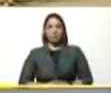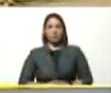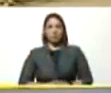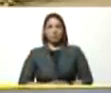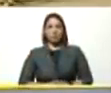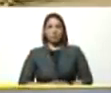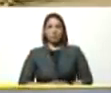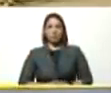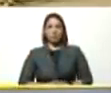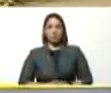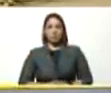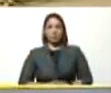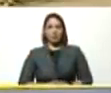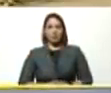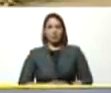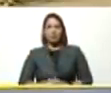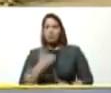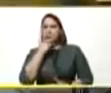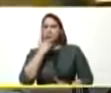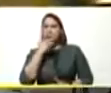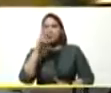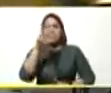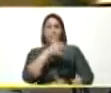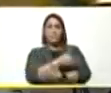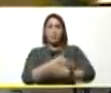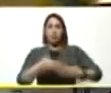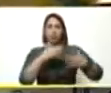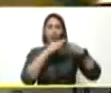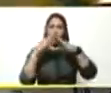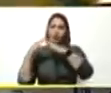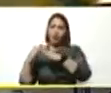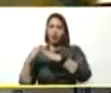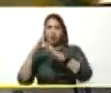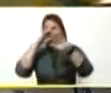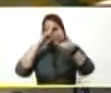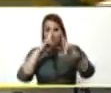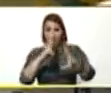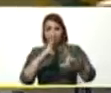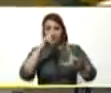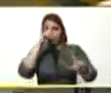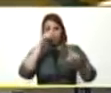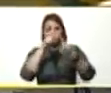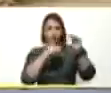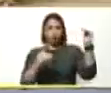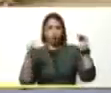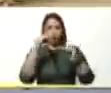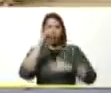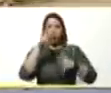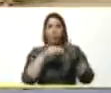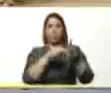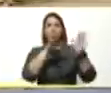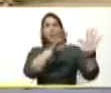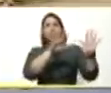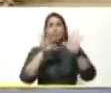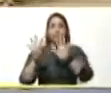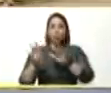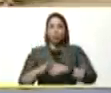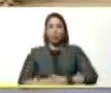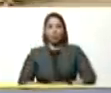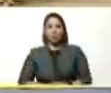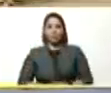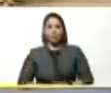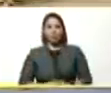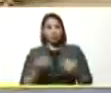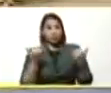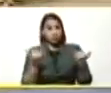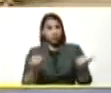de llegar a las 3 millones de viviendas y cumplir la meta en el 2019. Y ahora